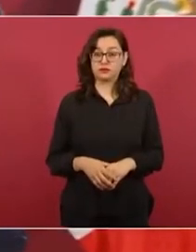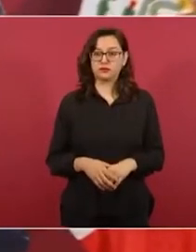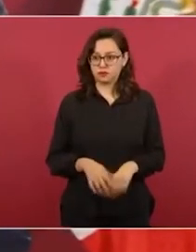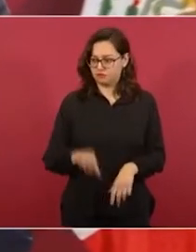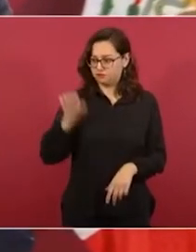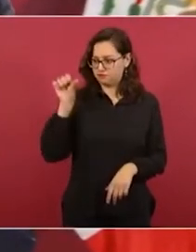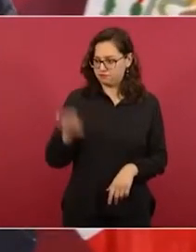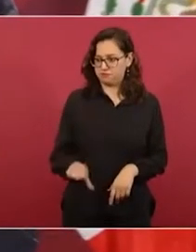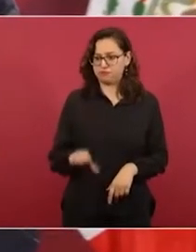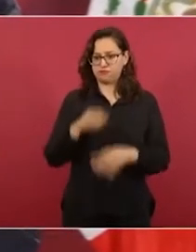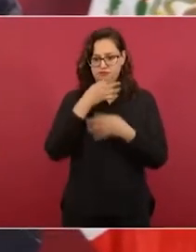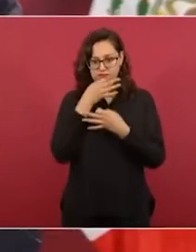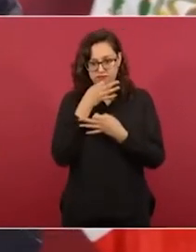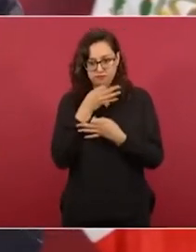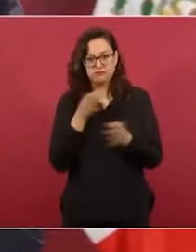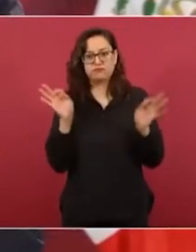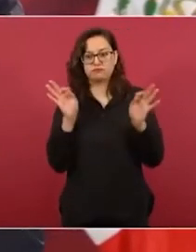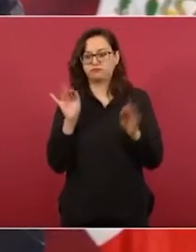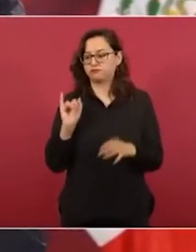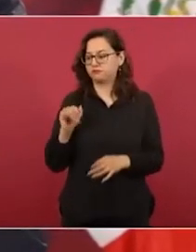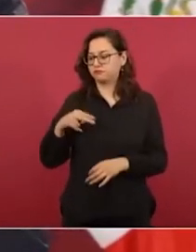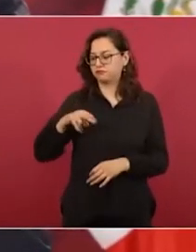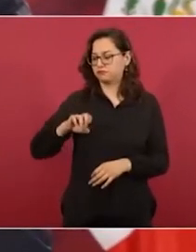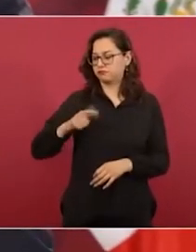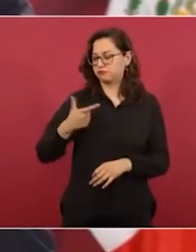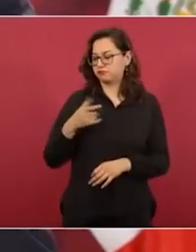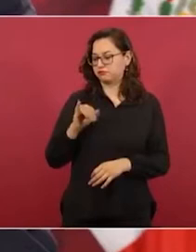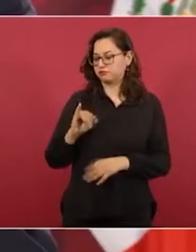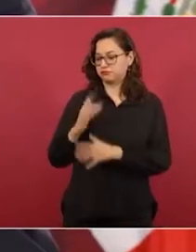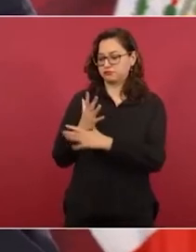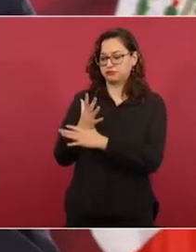el dato del INEGI.